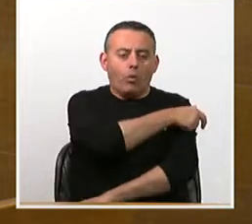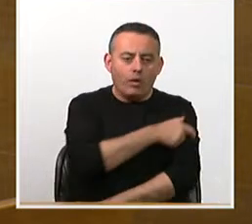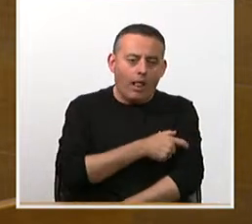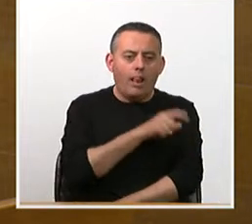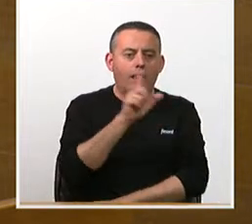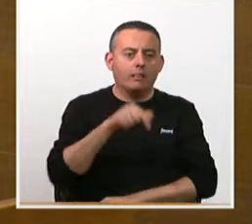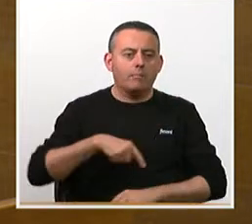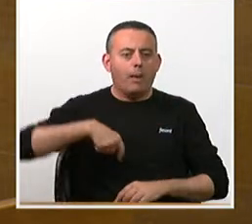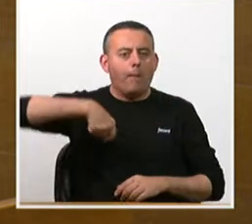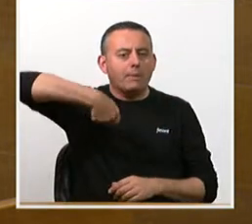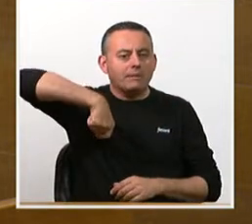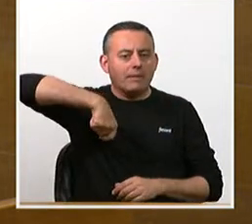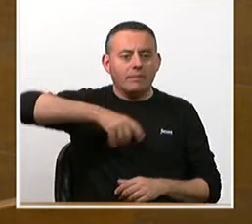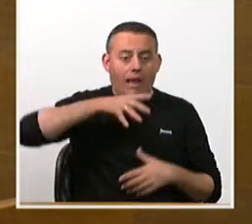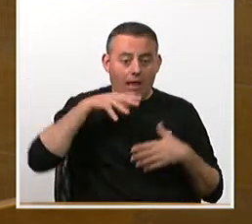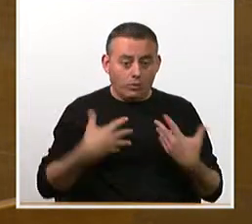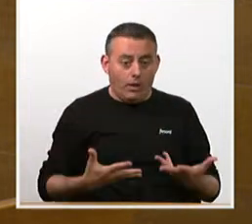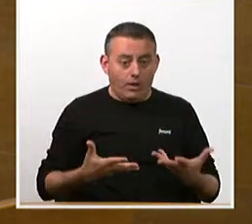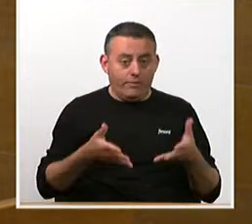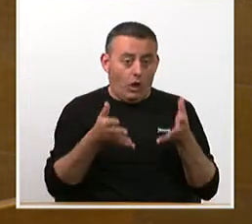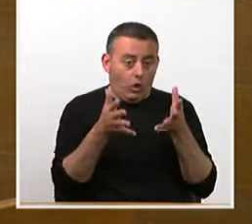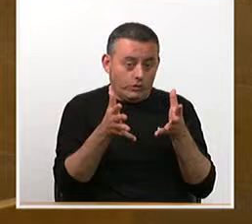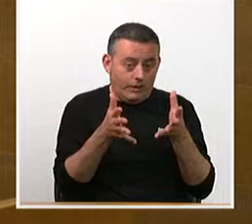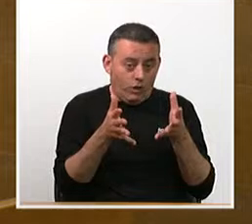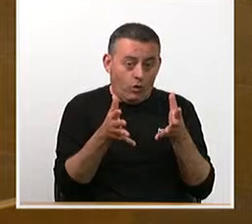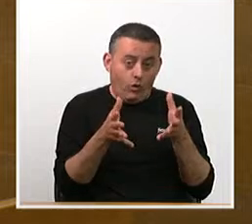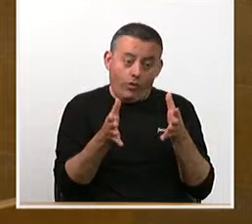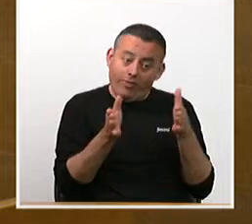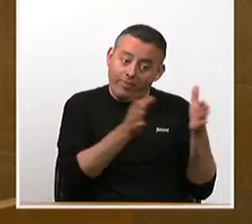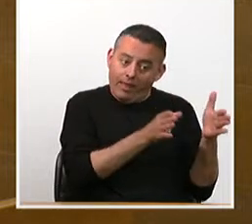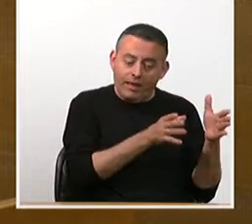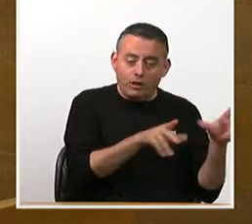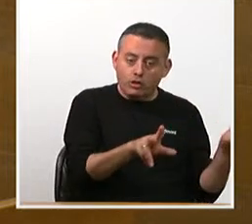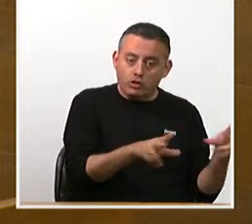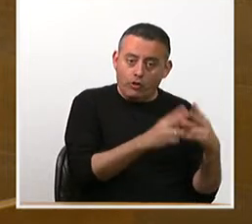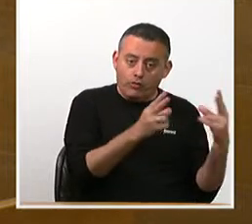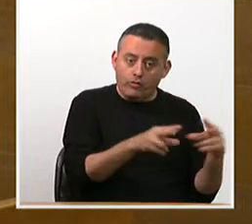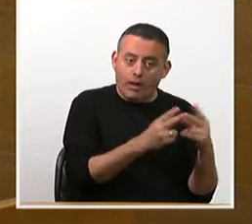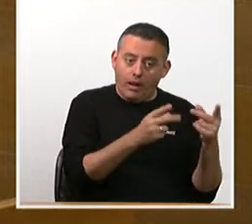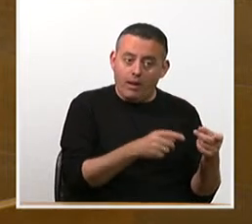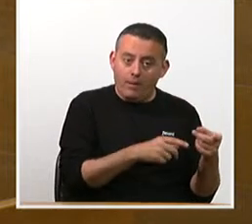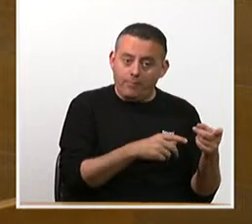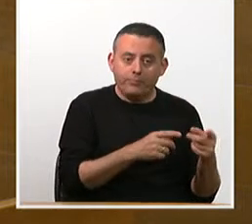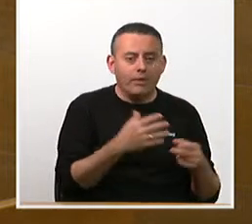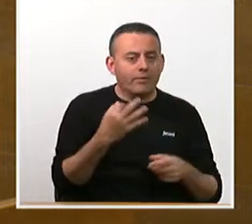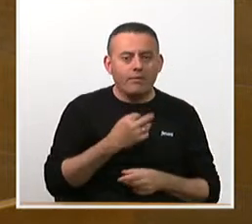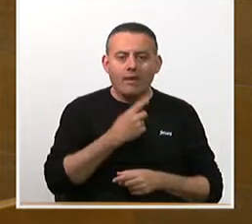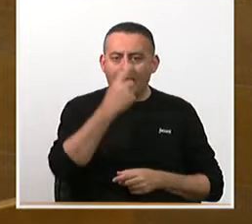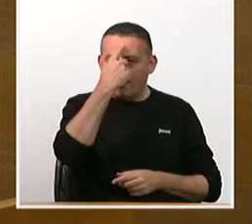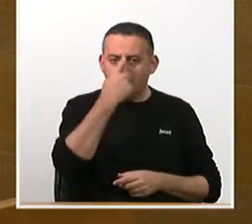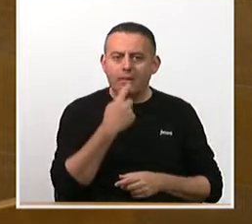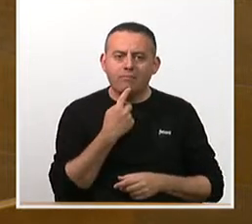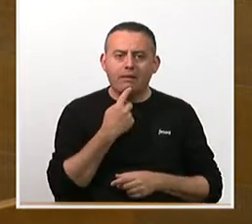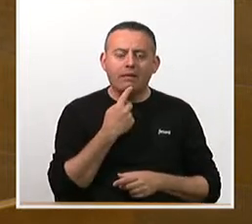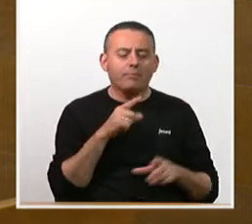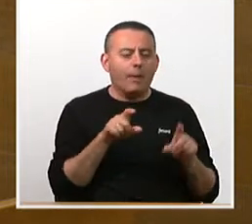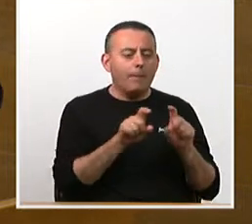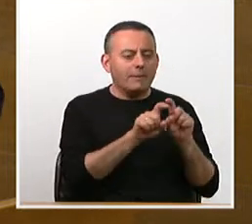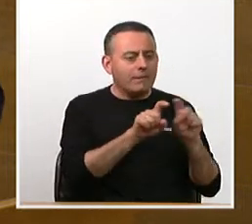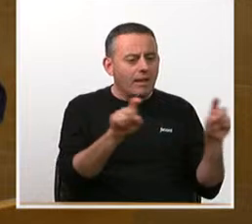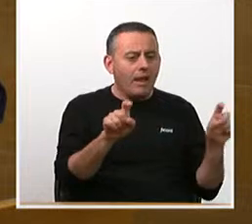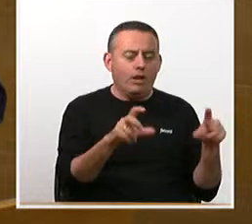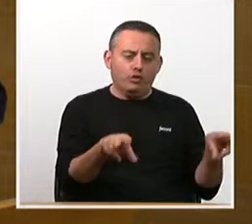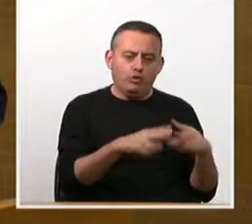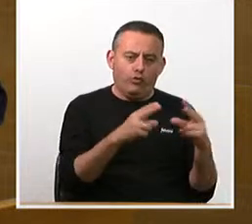presidentes actuales de los consejos por la parte social deben tener un perfil empresarial y social